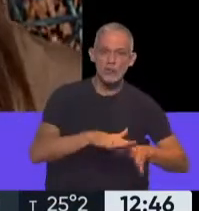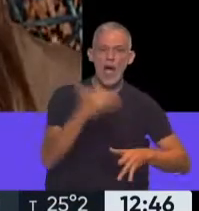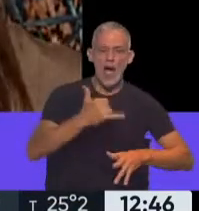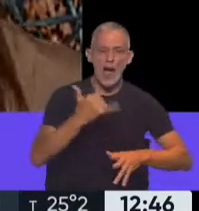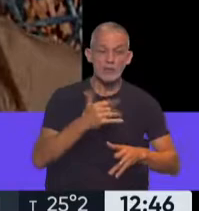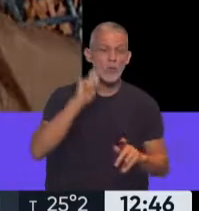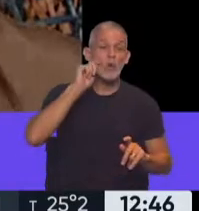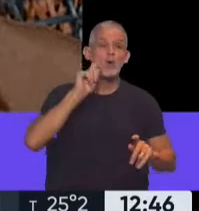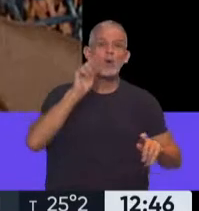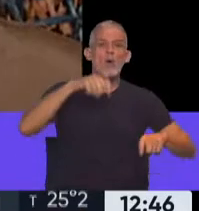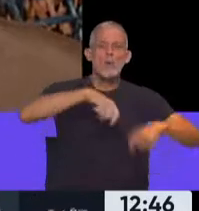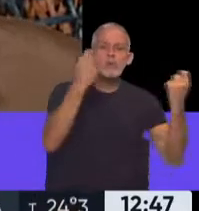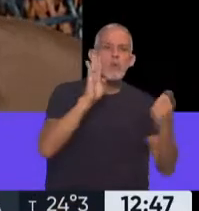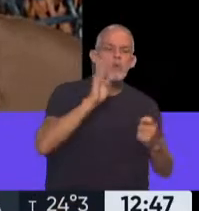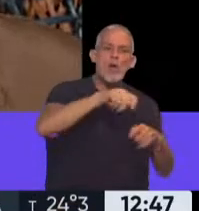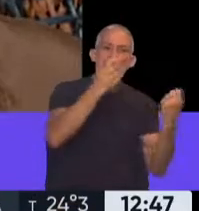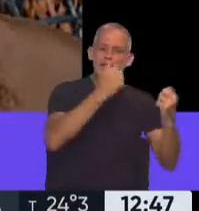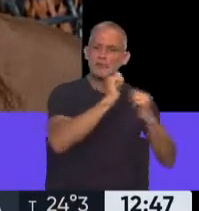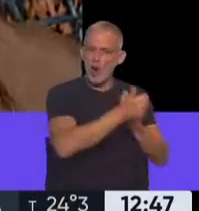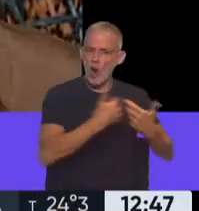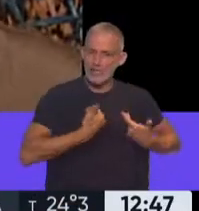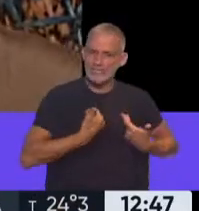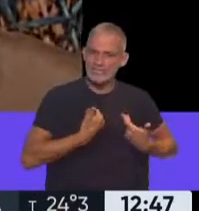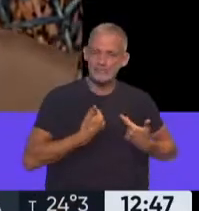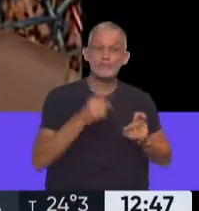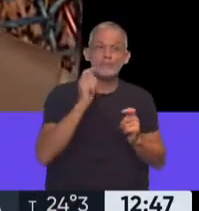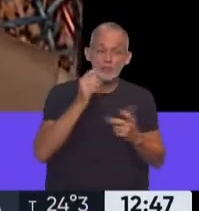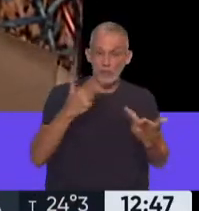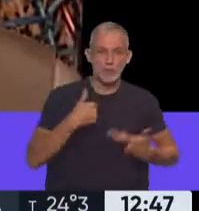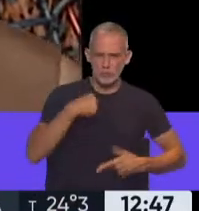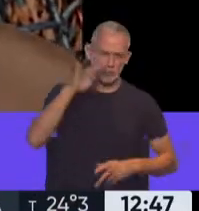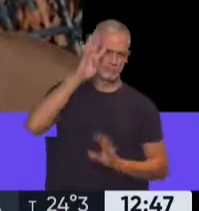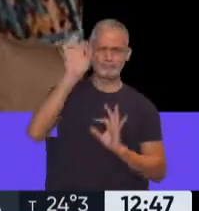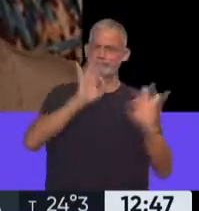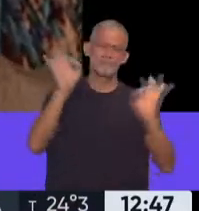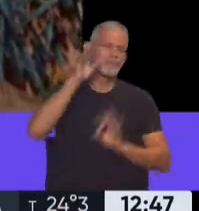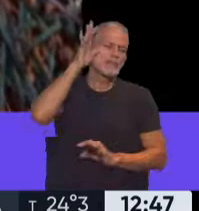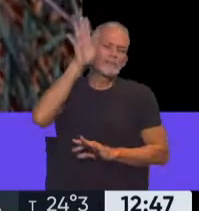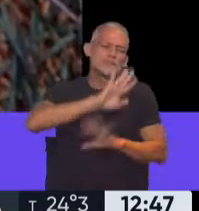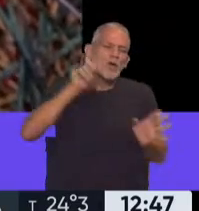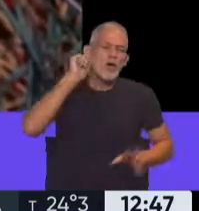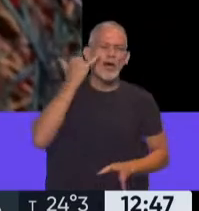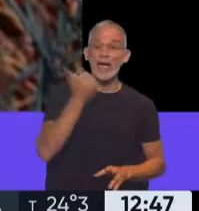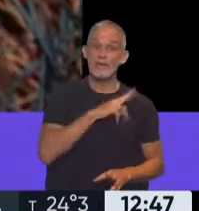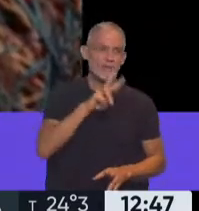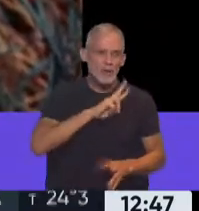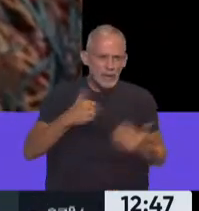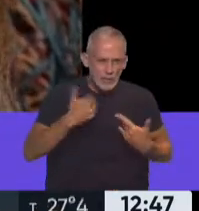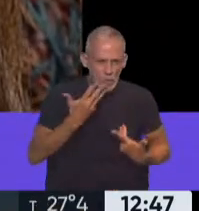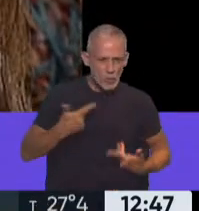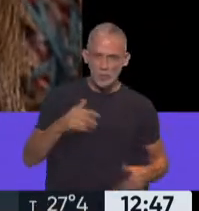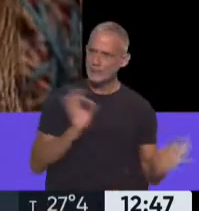una violación esa violación digamos era producto de mi marcada homosexualidad de mi marcada tendencia a lo femenino